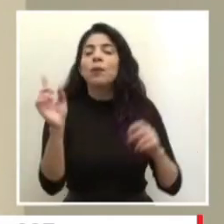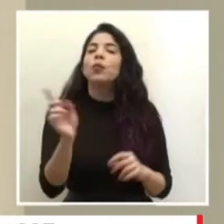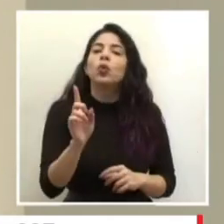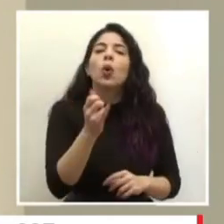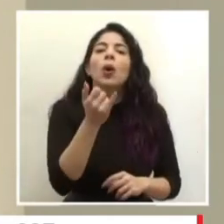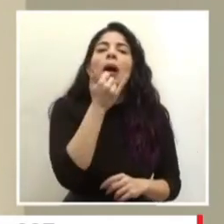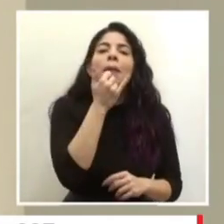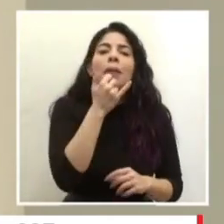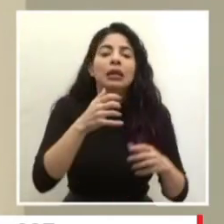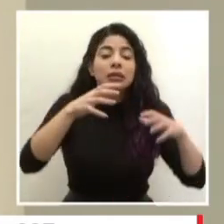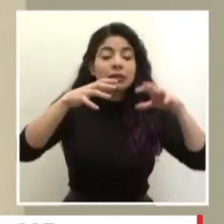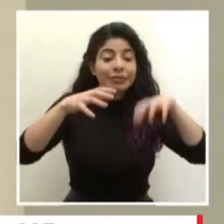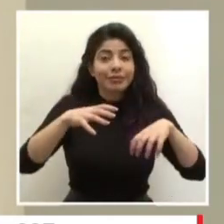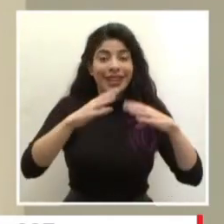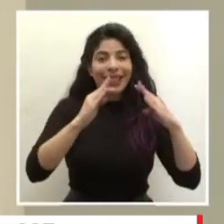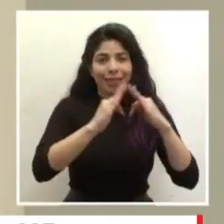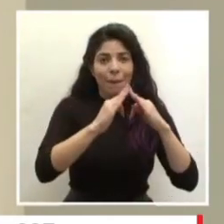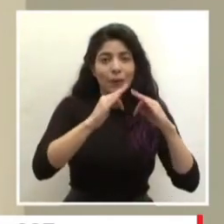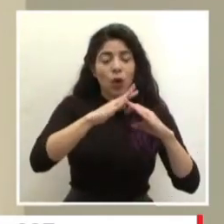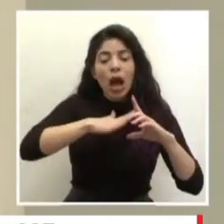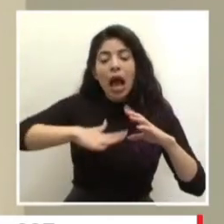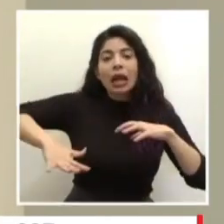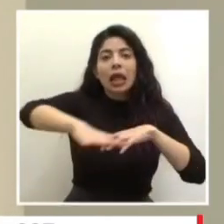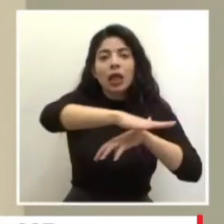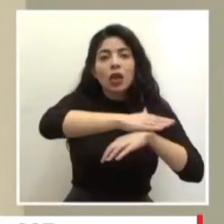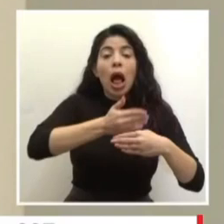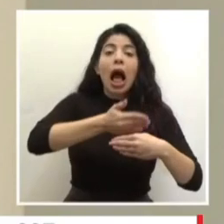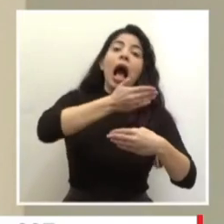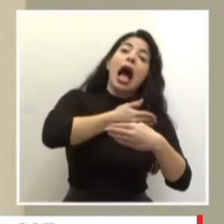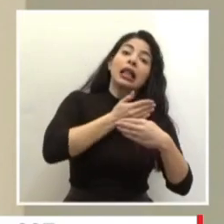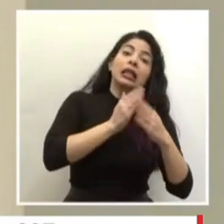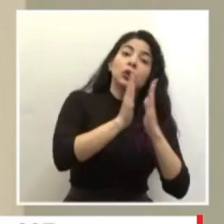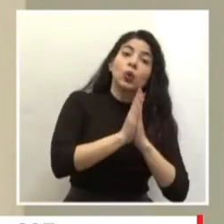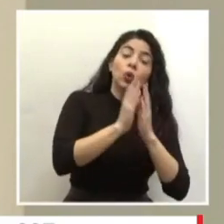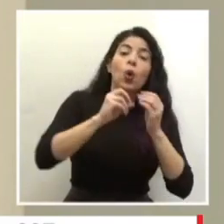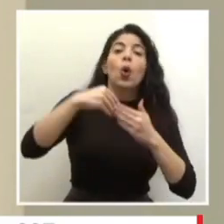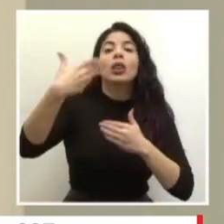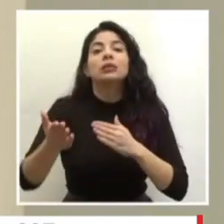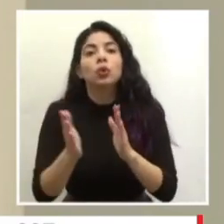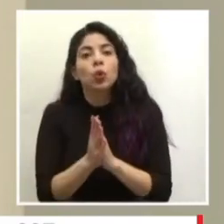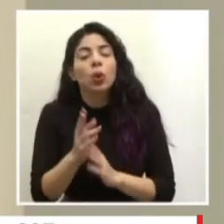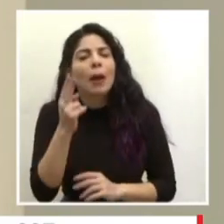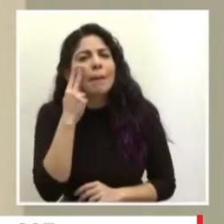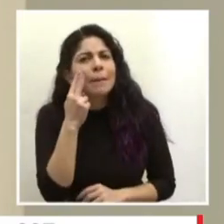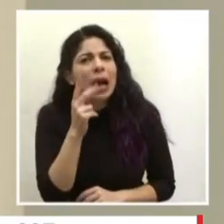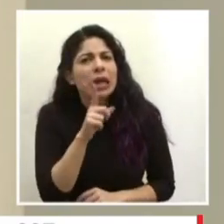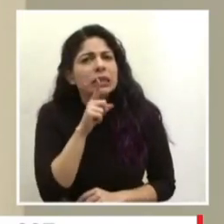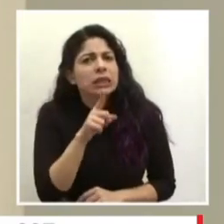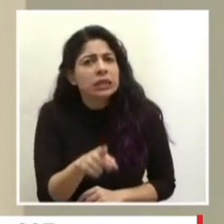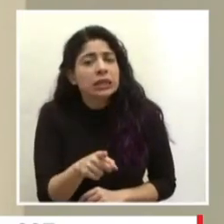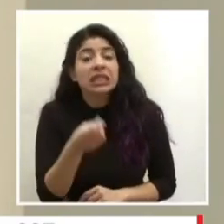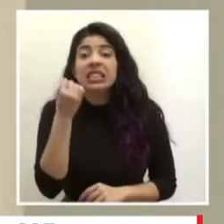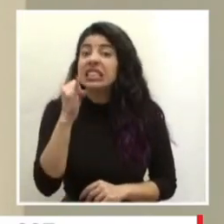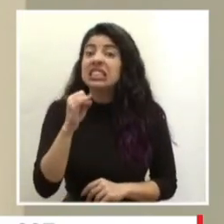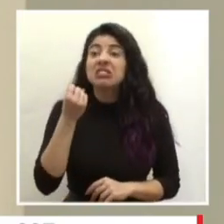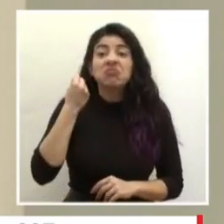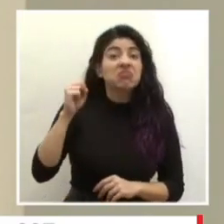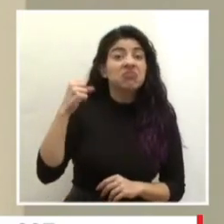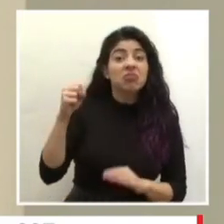pasa alrededor, antes y después. Porque vean que de verdad que el no cumplimiento